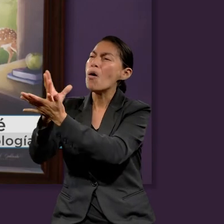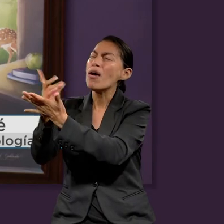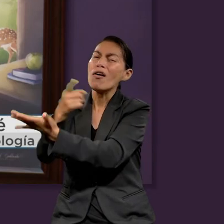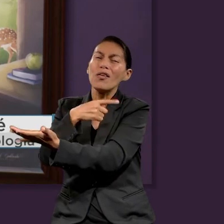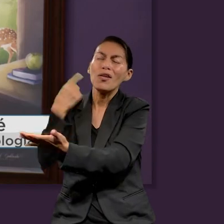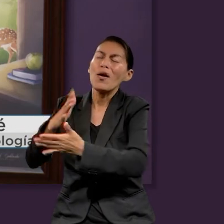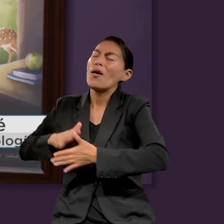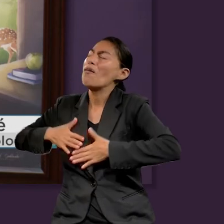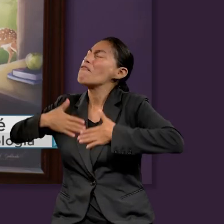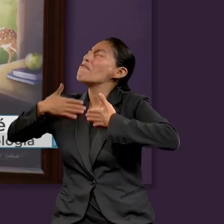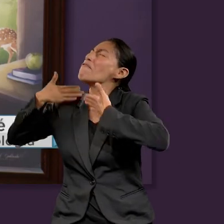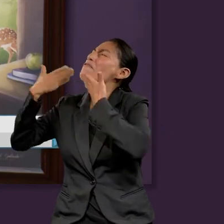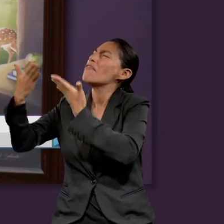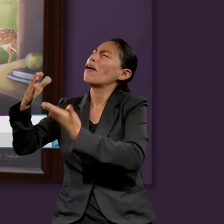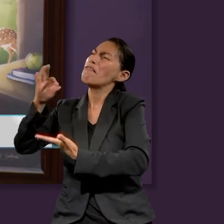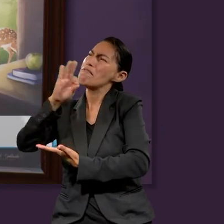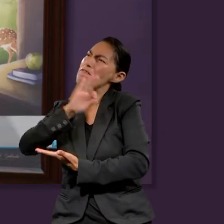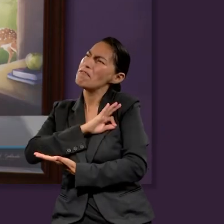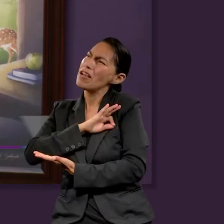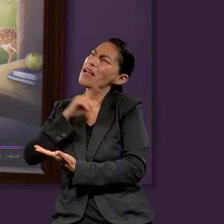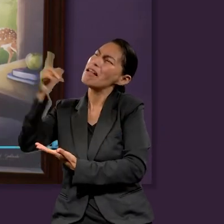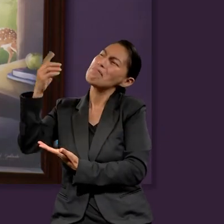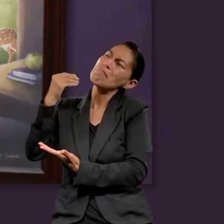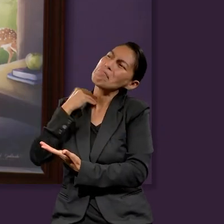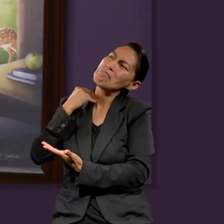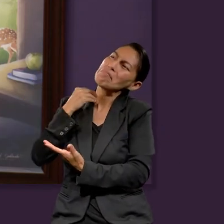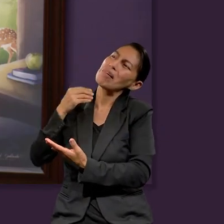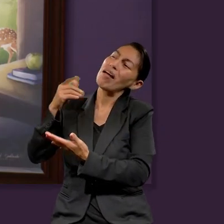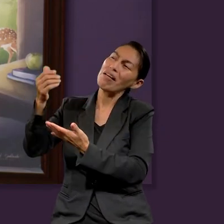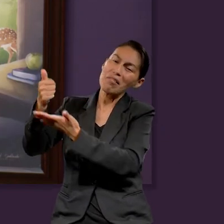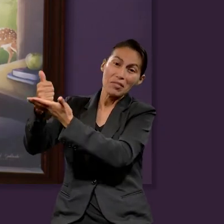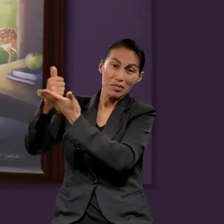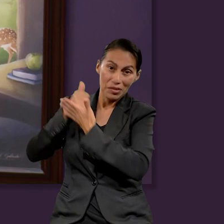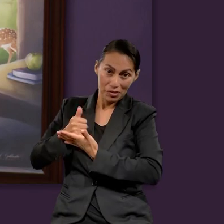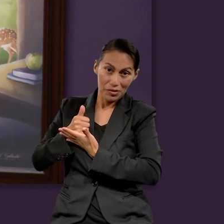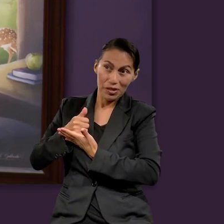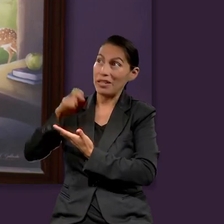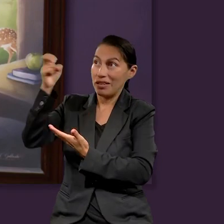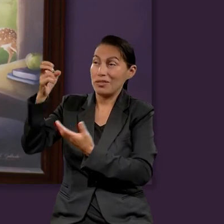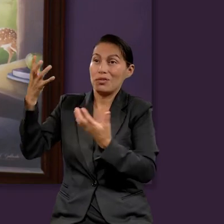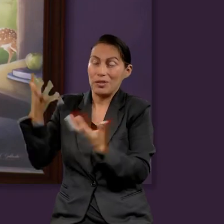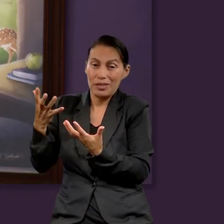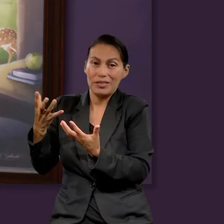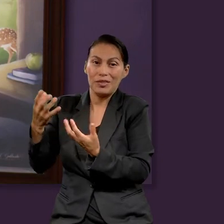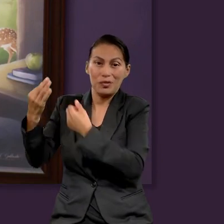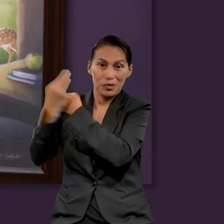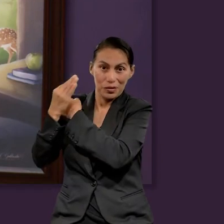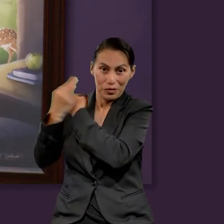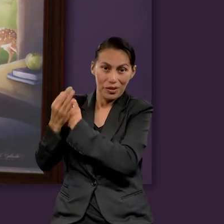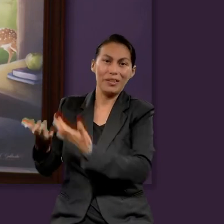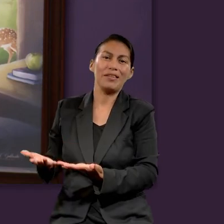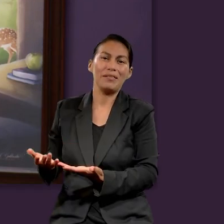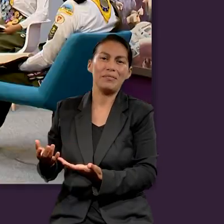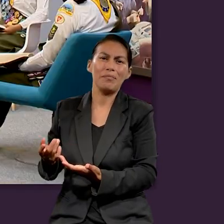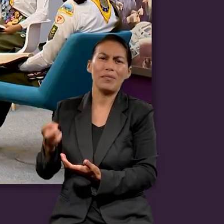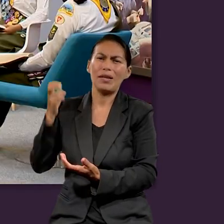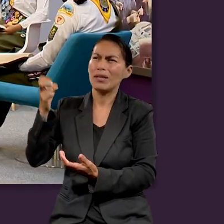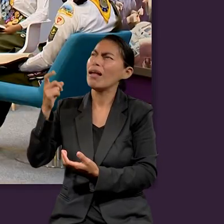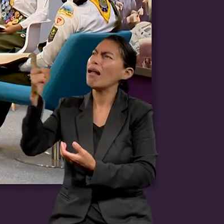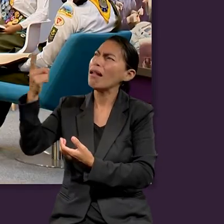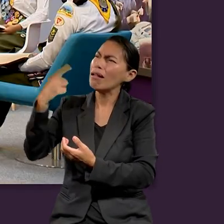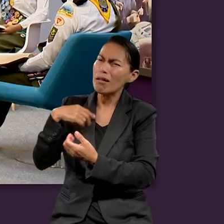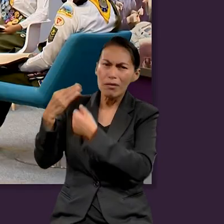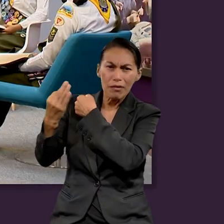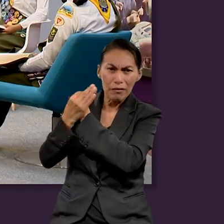podemos confiar y dar nuestra fe de que él es nuestro intercesor y que eso está siendo intercediendo por nosotros Amén entonces